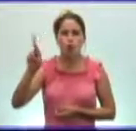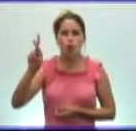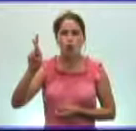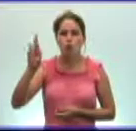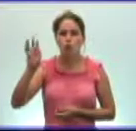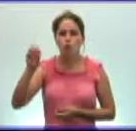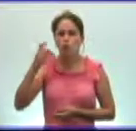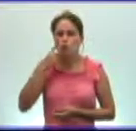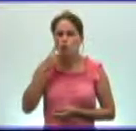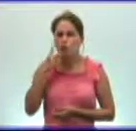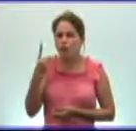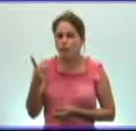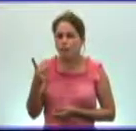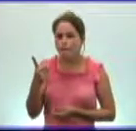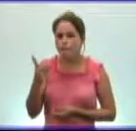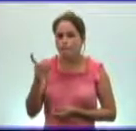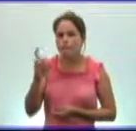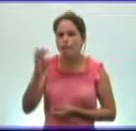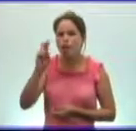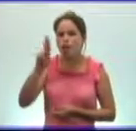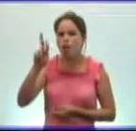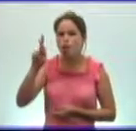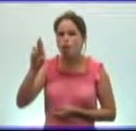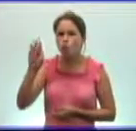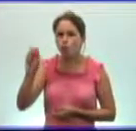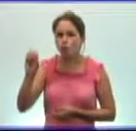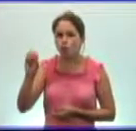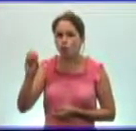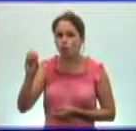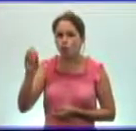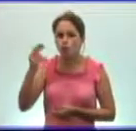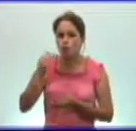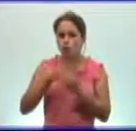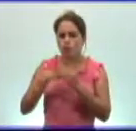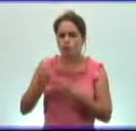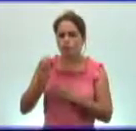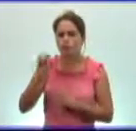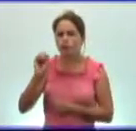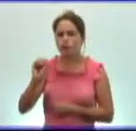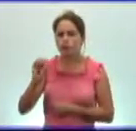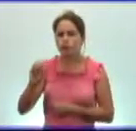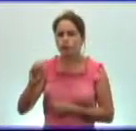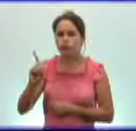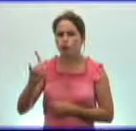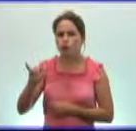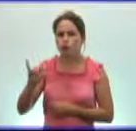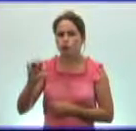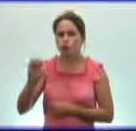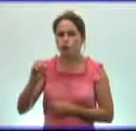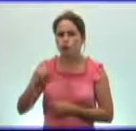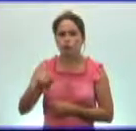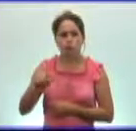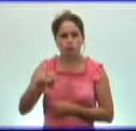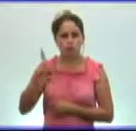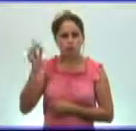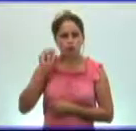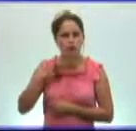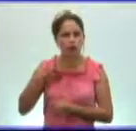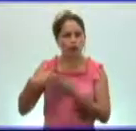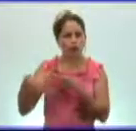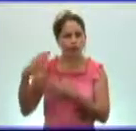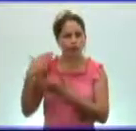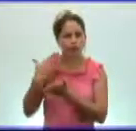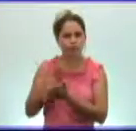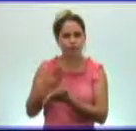uro, y el catión sodio. También el anión, como ya ustedes conocen de clases anteriores, sus cargas son negativas y